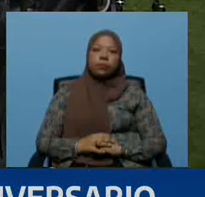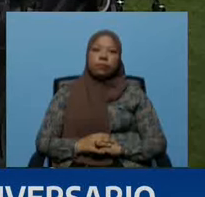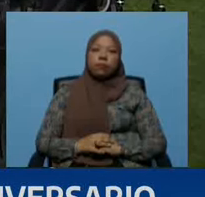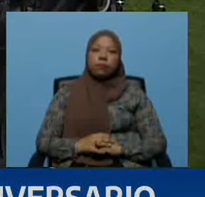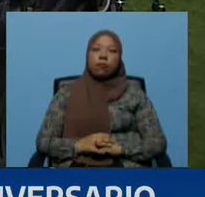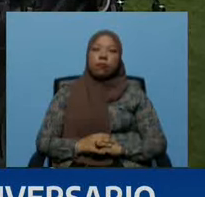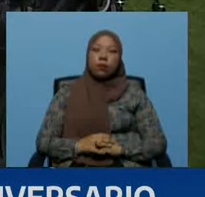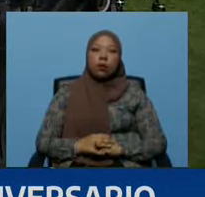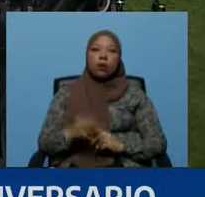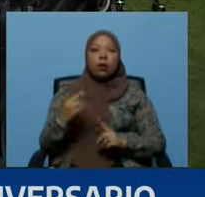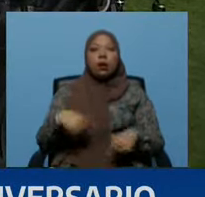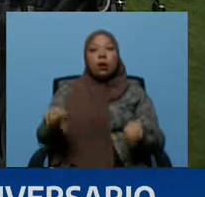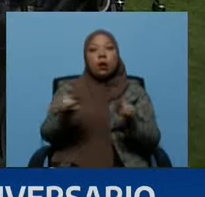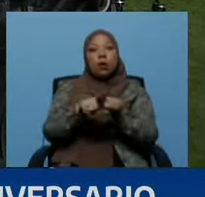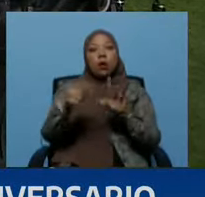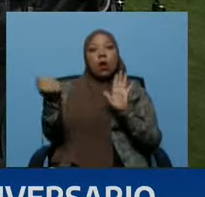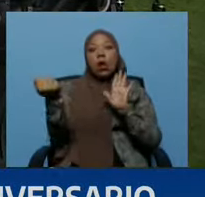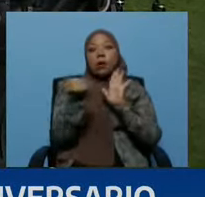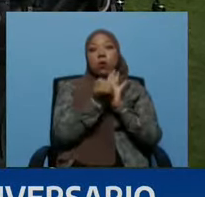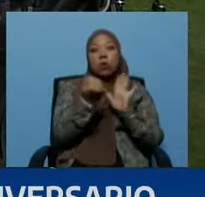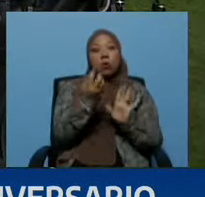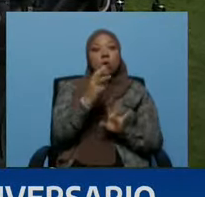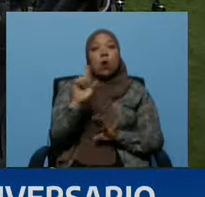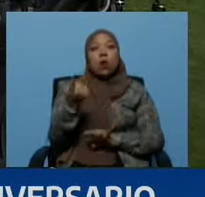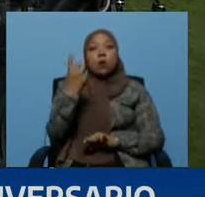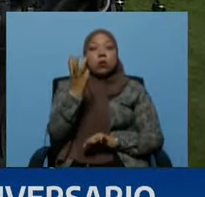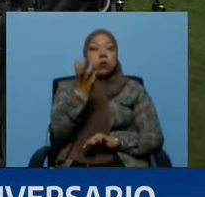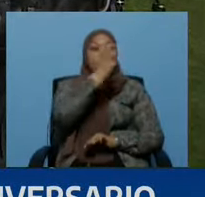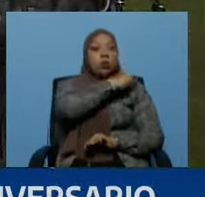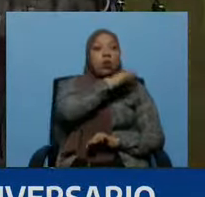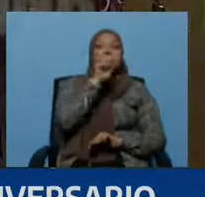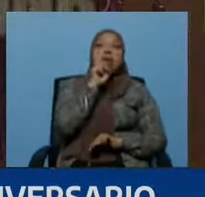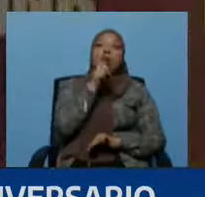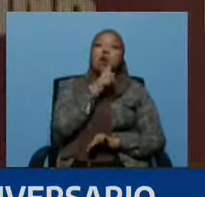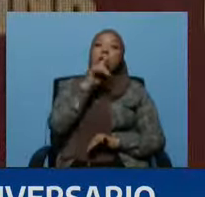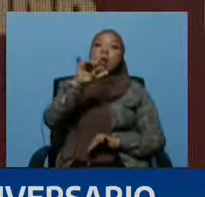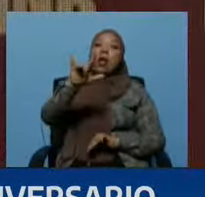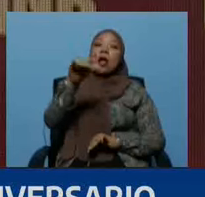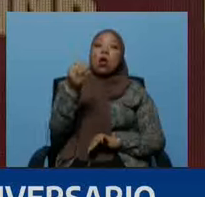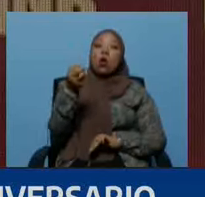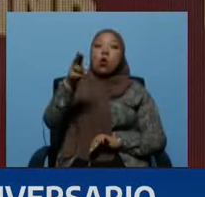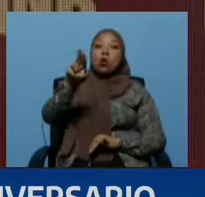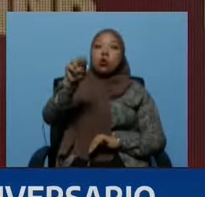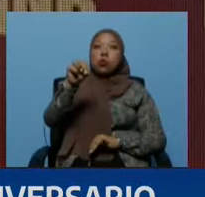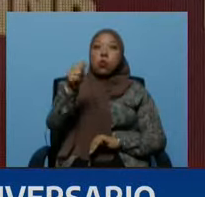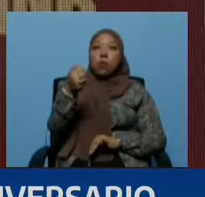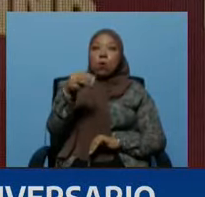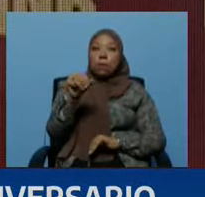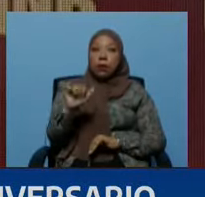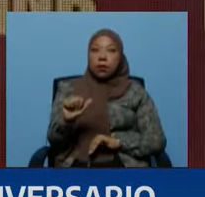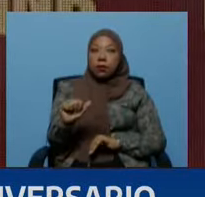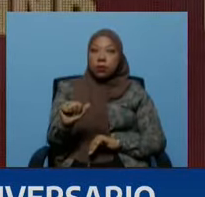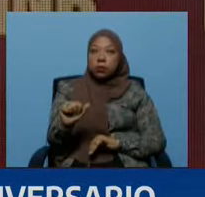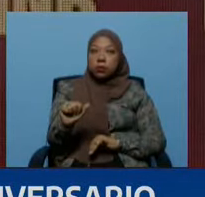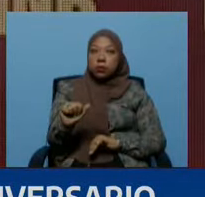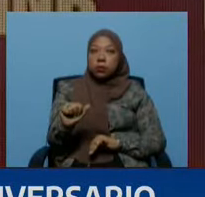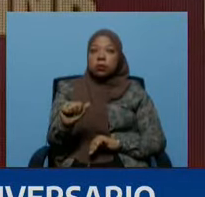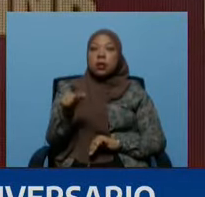Igual el asesinato del sargento primero, Yorman José Martínez Rivero. Martínez